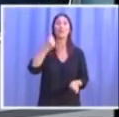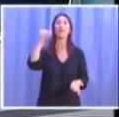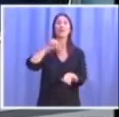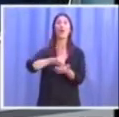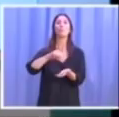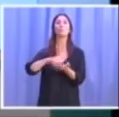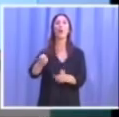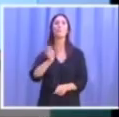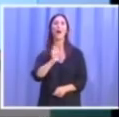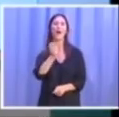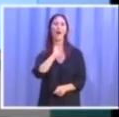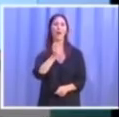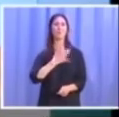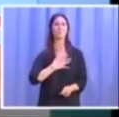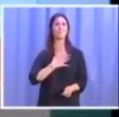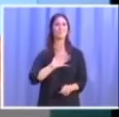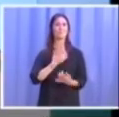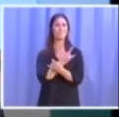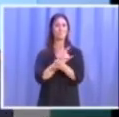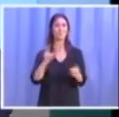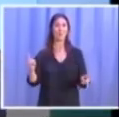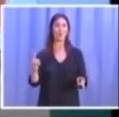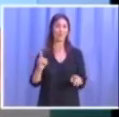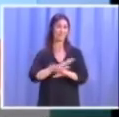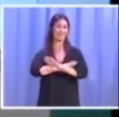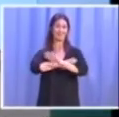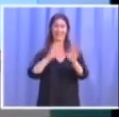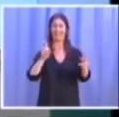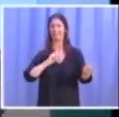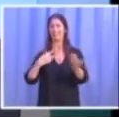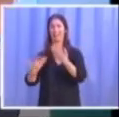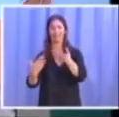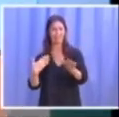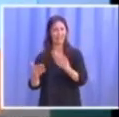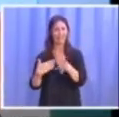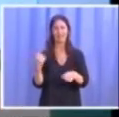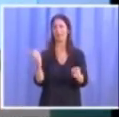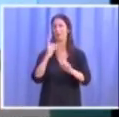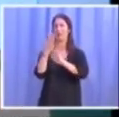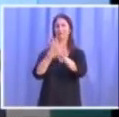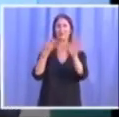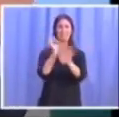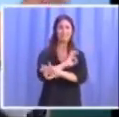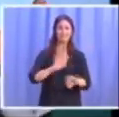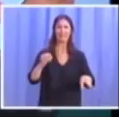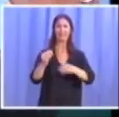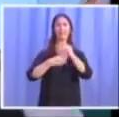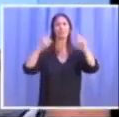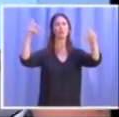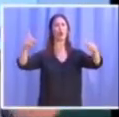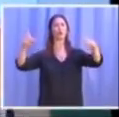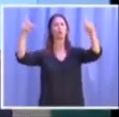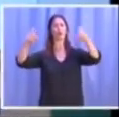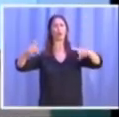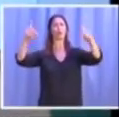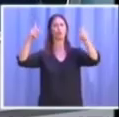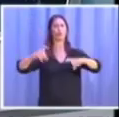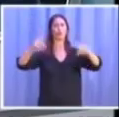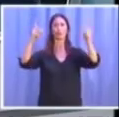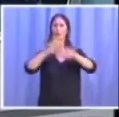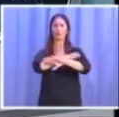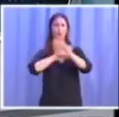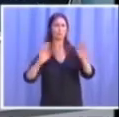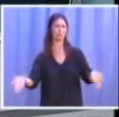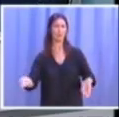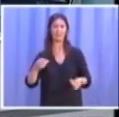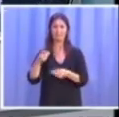marihuana es lo que ha hecho el señor Cuenca en estos tres años. Ni ha dialogado, ni ha hablado con nadie. Ha estado haciendo fotos llegando tarde. Y al final de